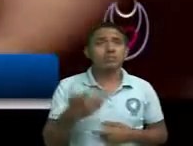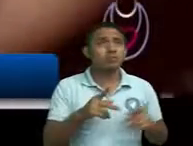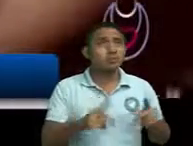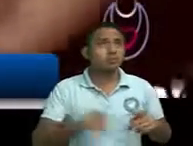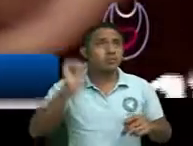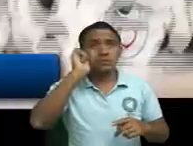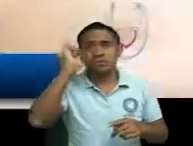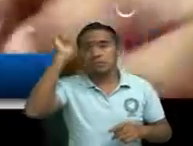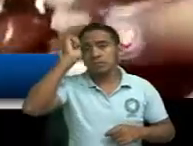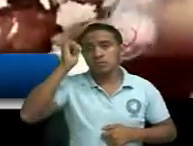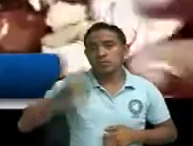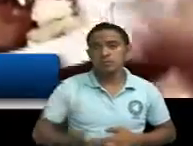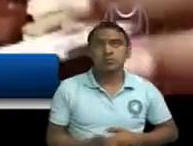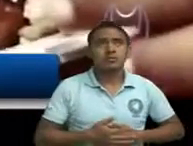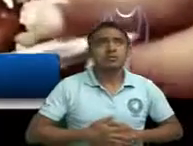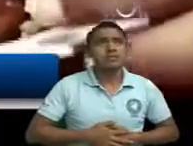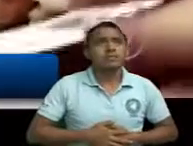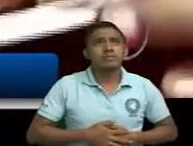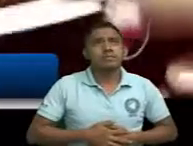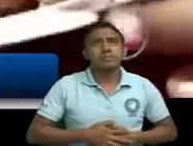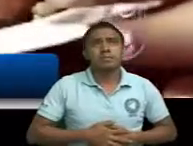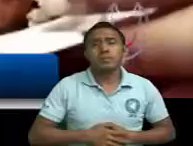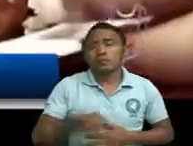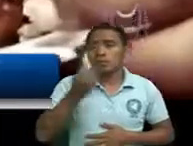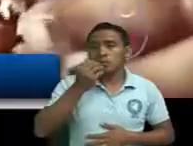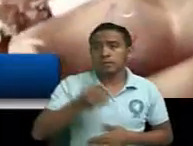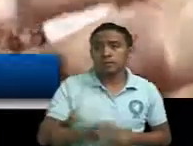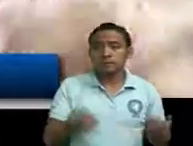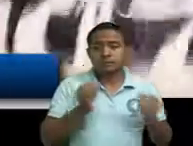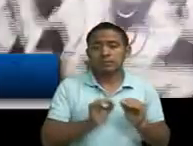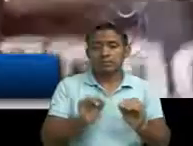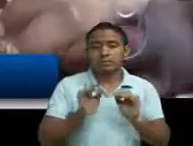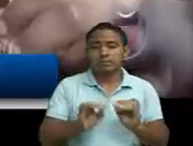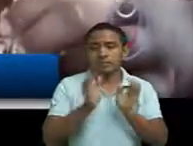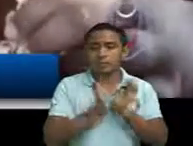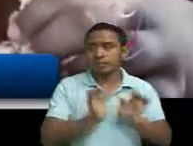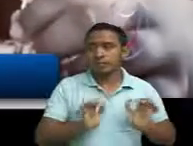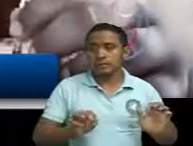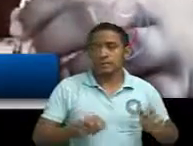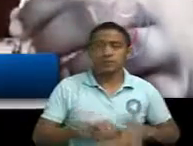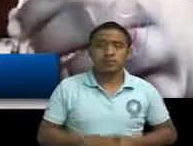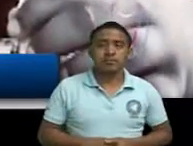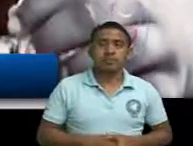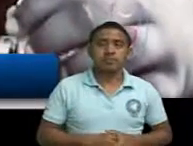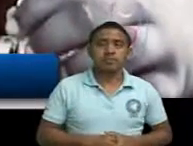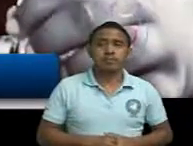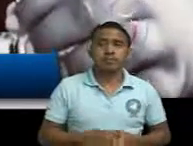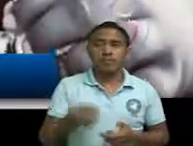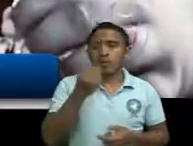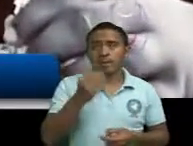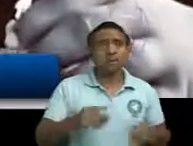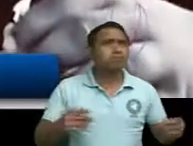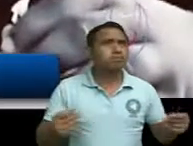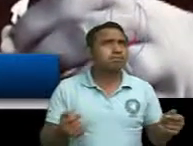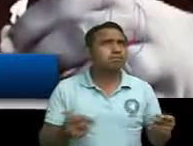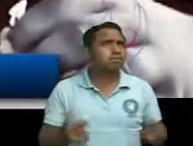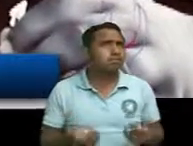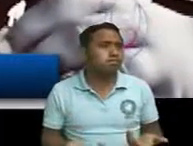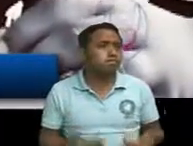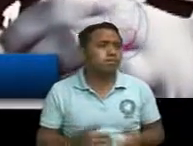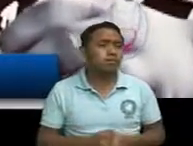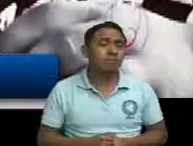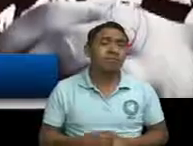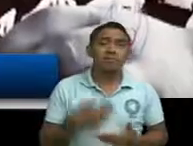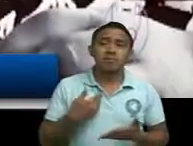De personas adultas, sí. Las comidas, sí le estamos enseñando a comer a nuestros hijos. Ya, las comidas rápidas. Es